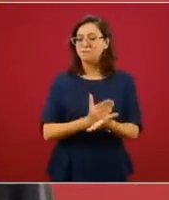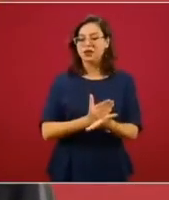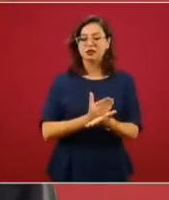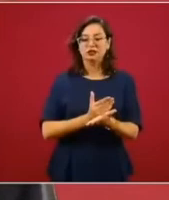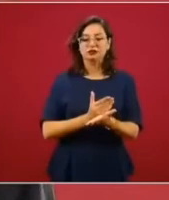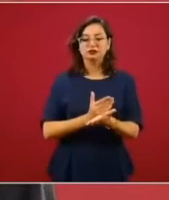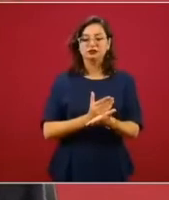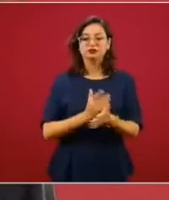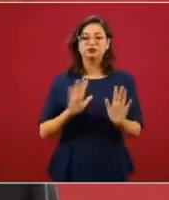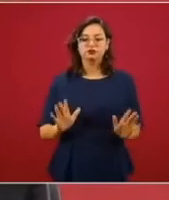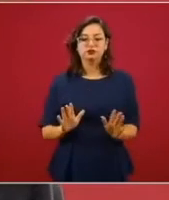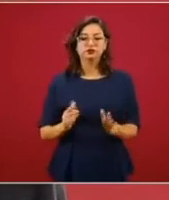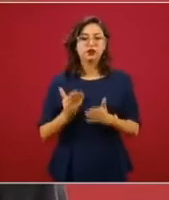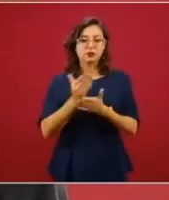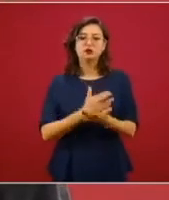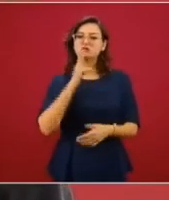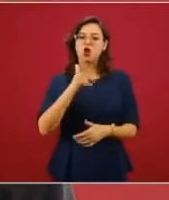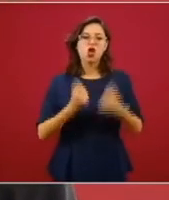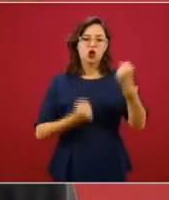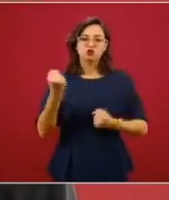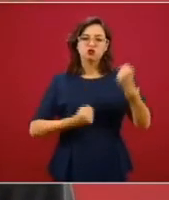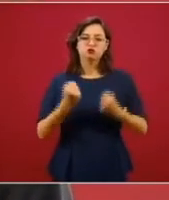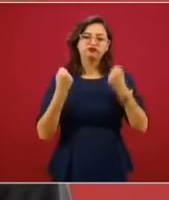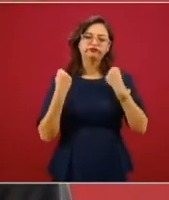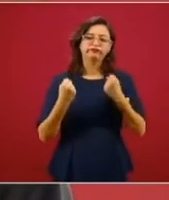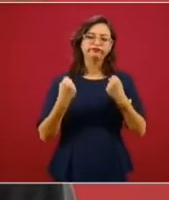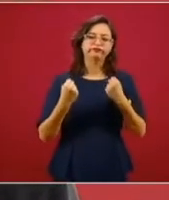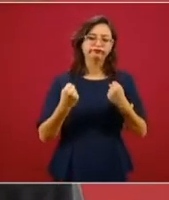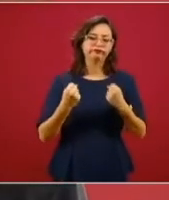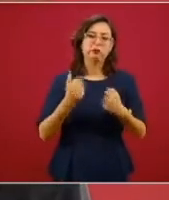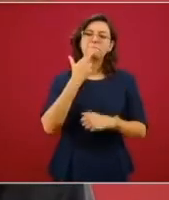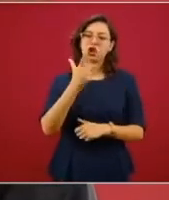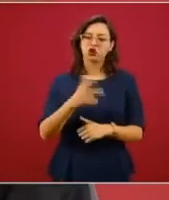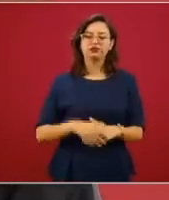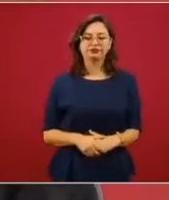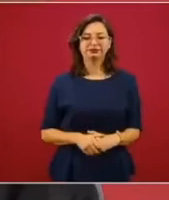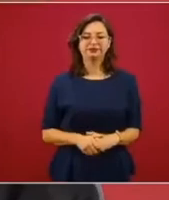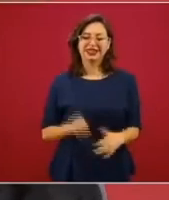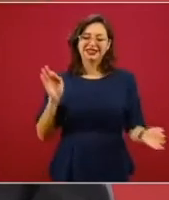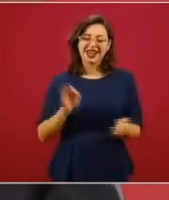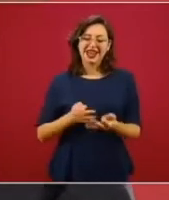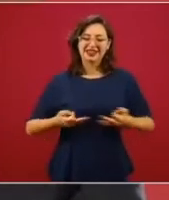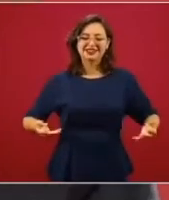que sea más por carretera, a ras de tierra.